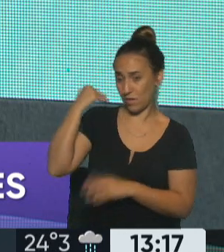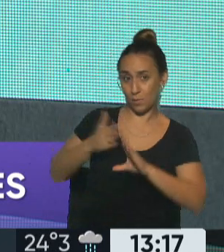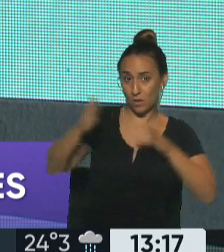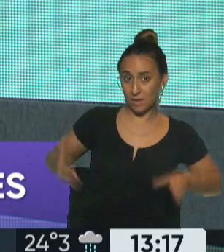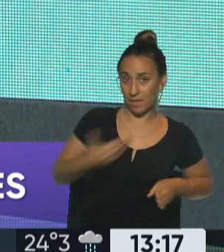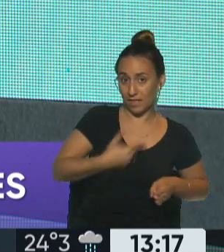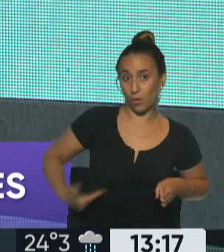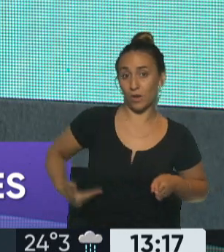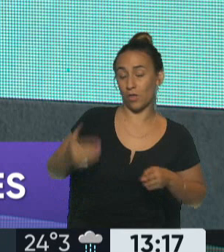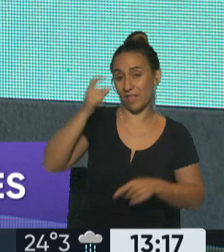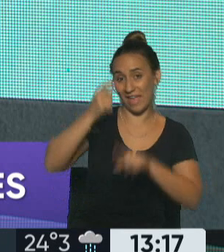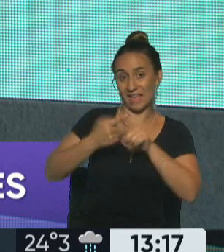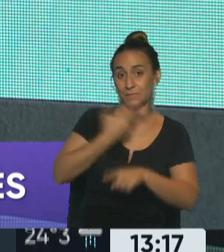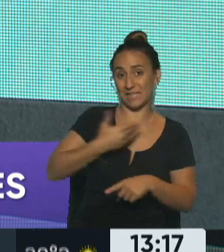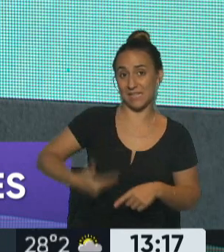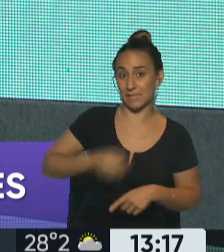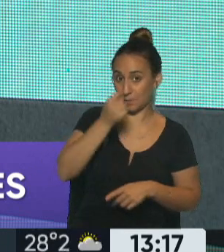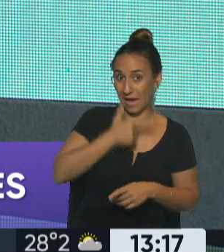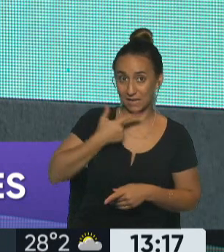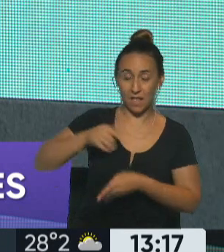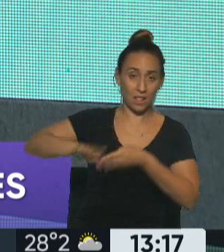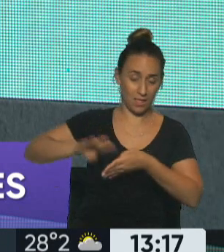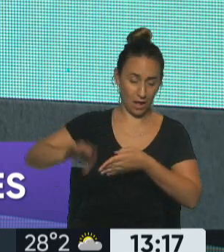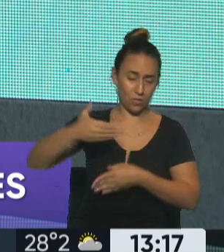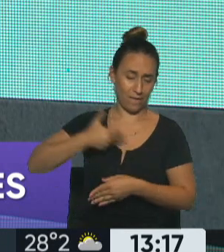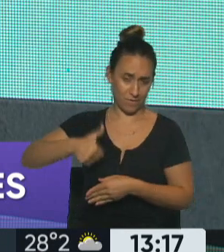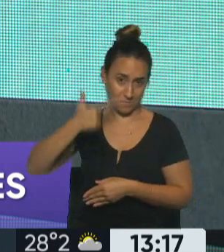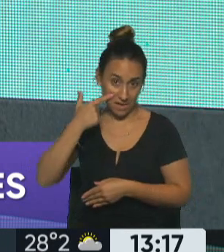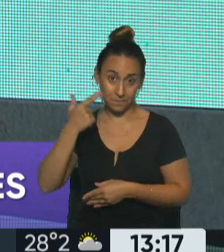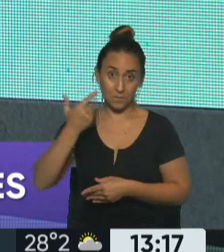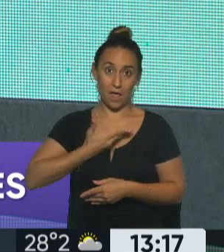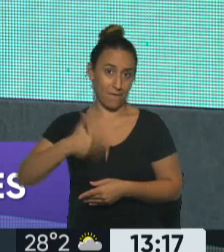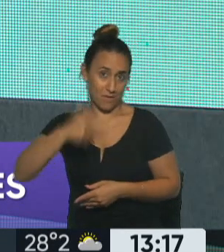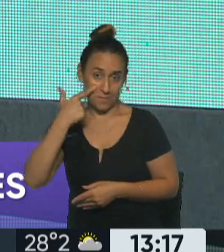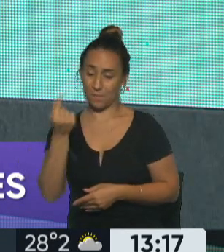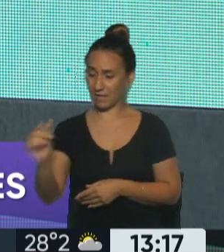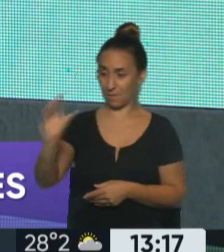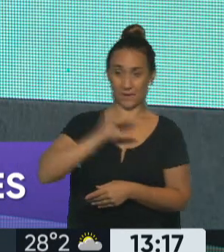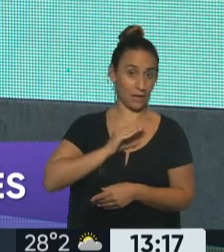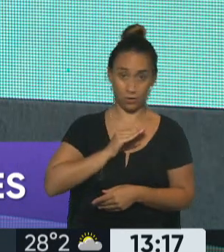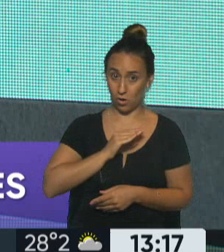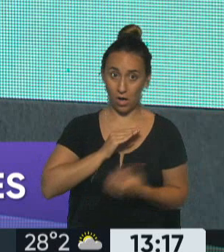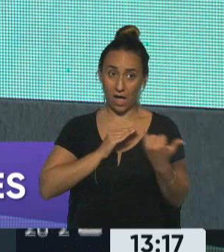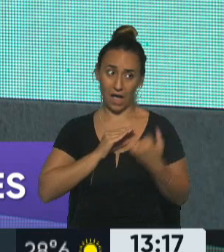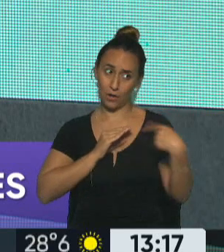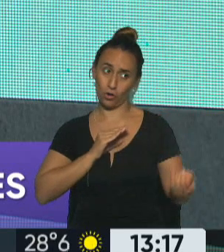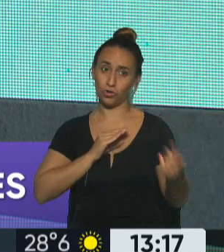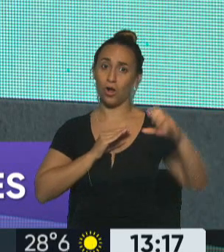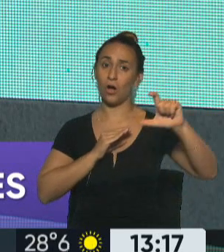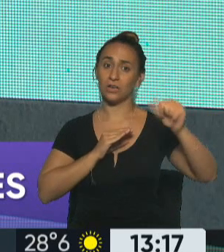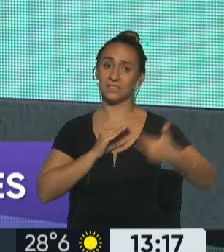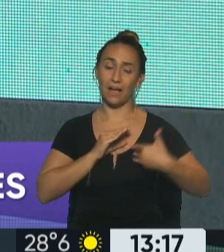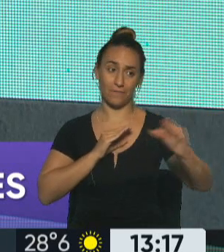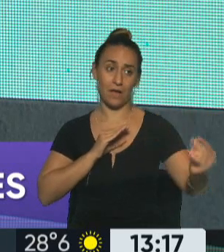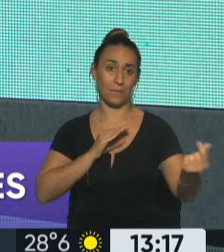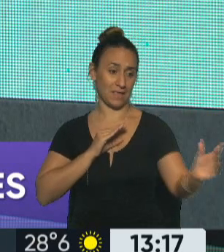gobierno del expresidente Mauricio macri finan a través del fondo no hay de hecho tenemos ahora un crédito de la caf para pagar los intereses de